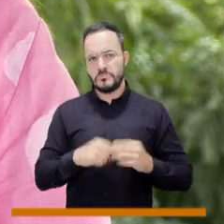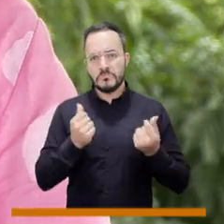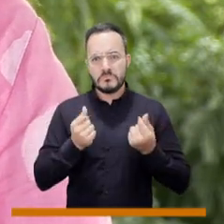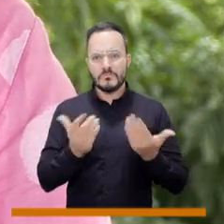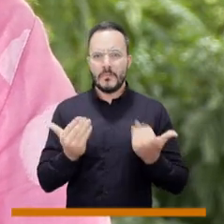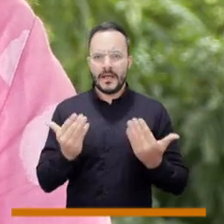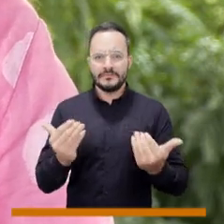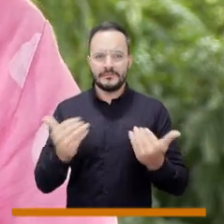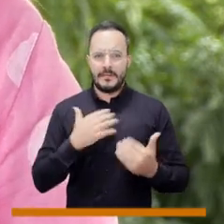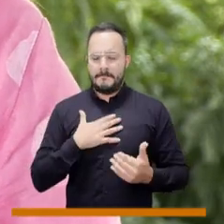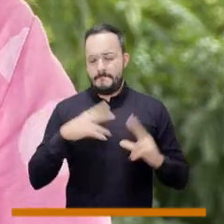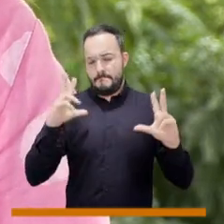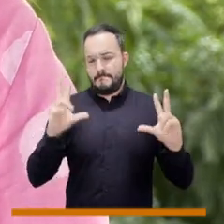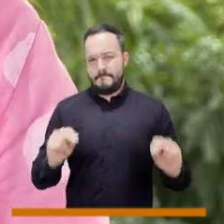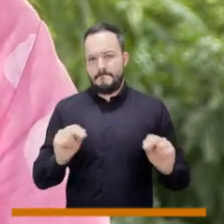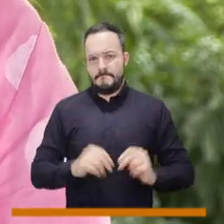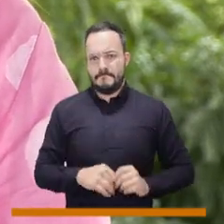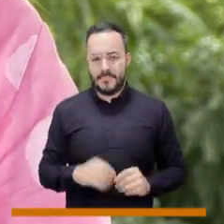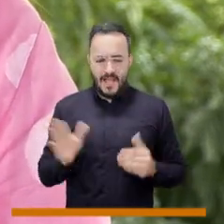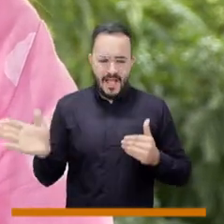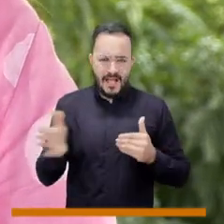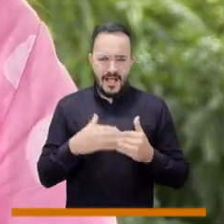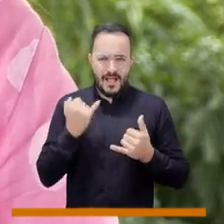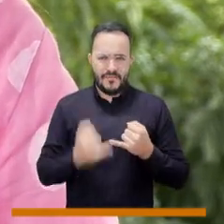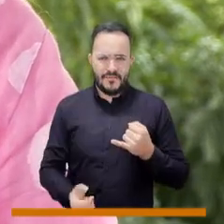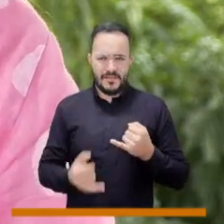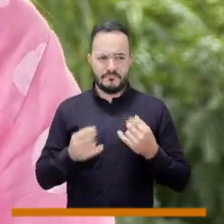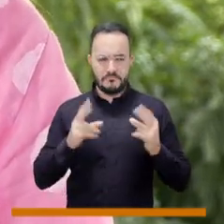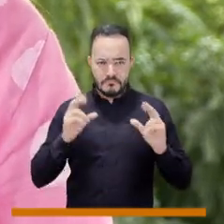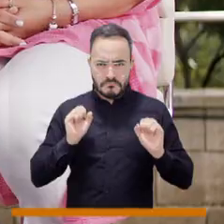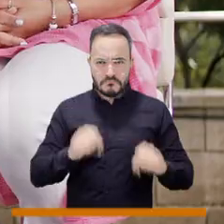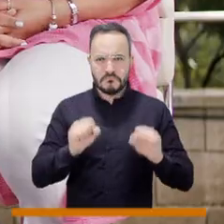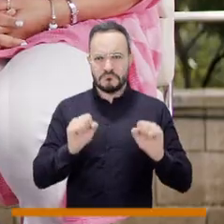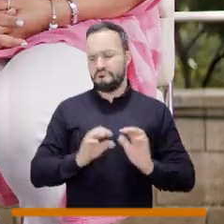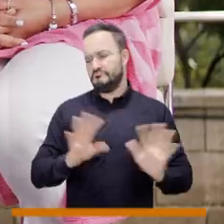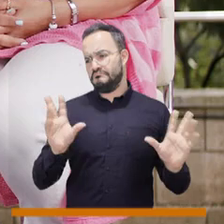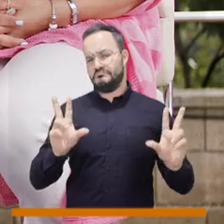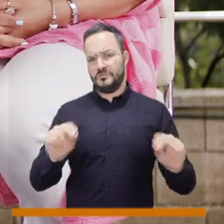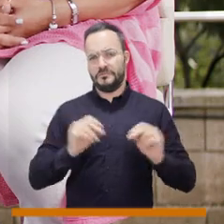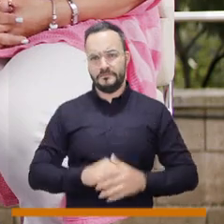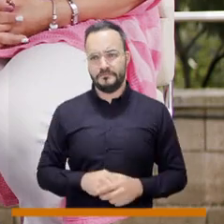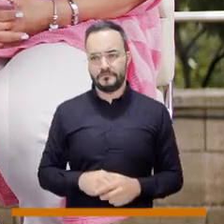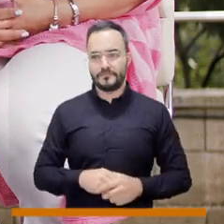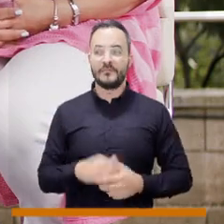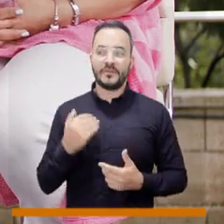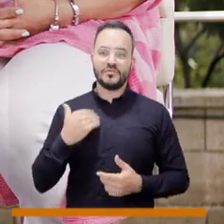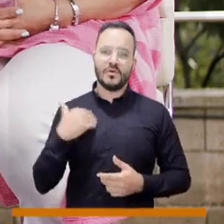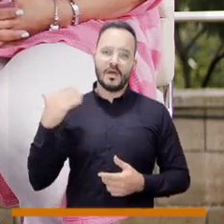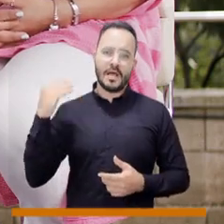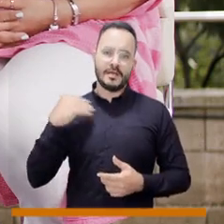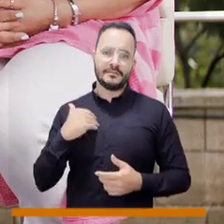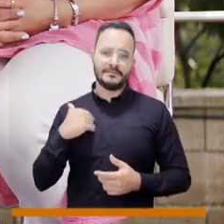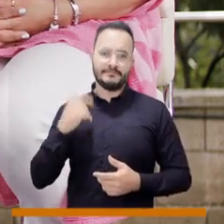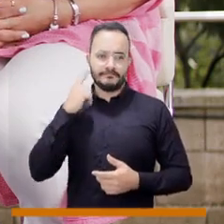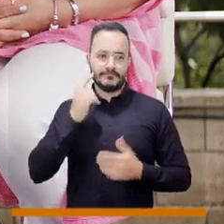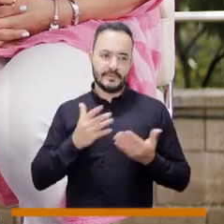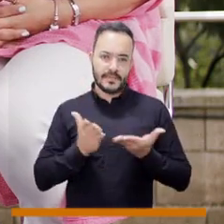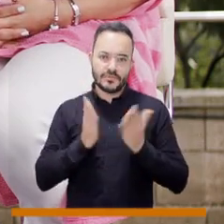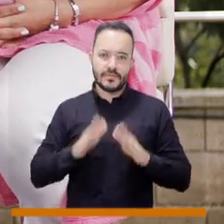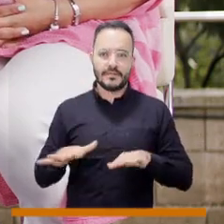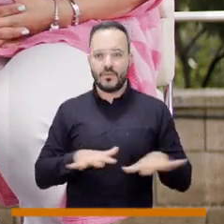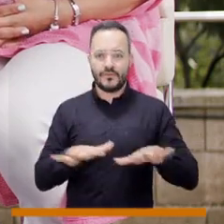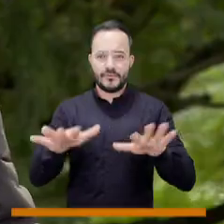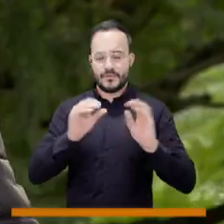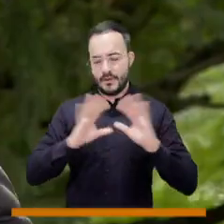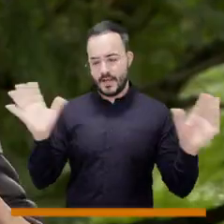positivo donde pida más recursos a esta administración ya terminando esta vigencia. Concejal Simón. Bueno, yo hasta hace muy poco fui parte